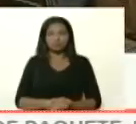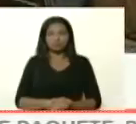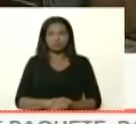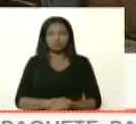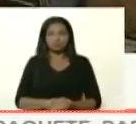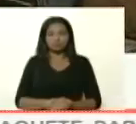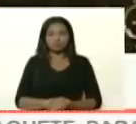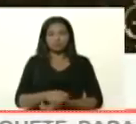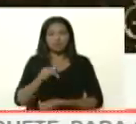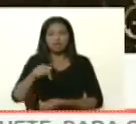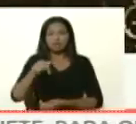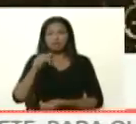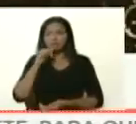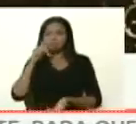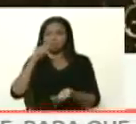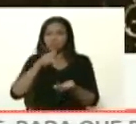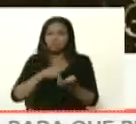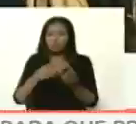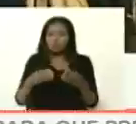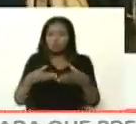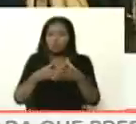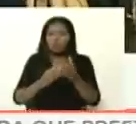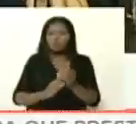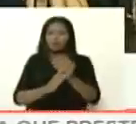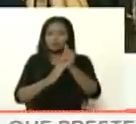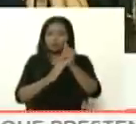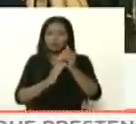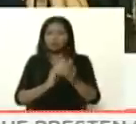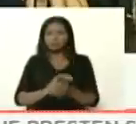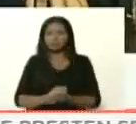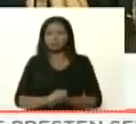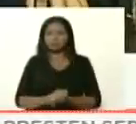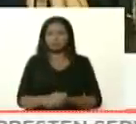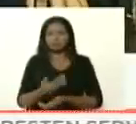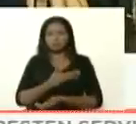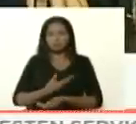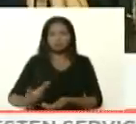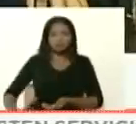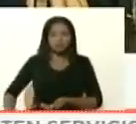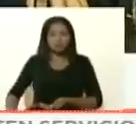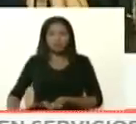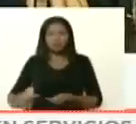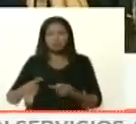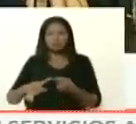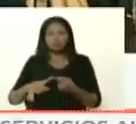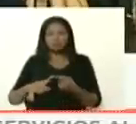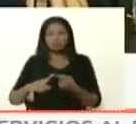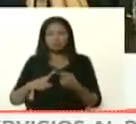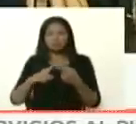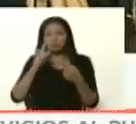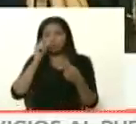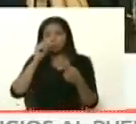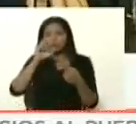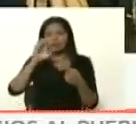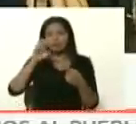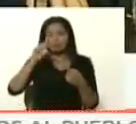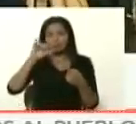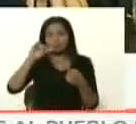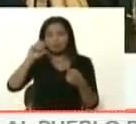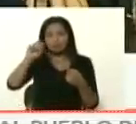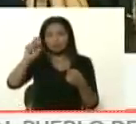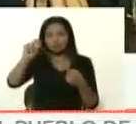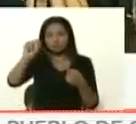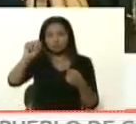Aquí se encuentra parte de la directiva, su presidente, Edinson Alvarado,